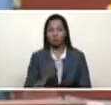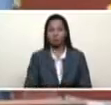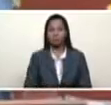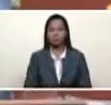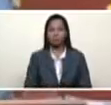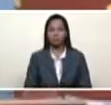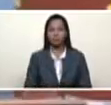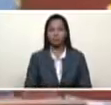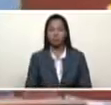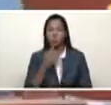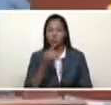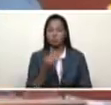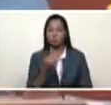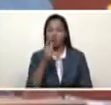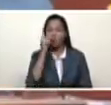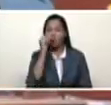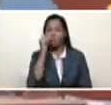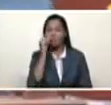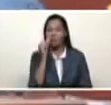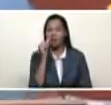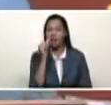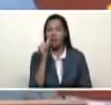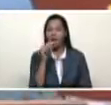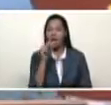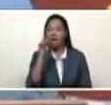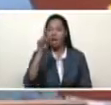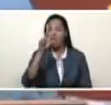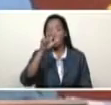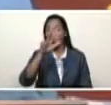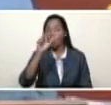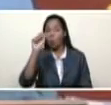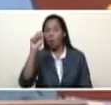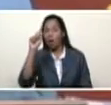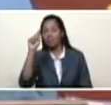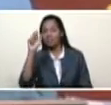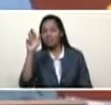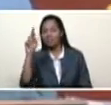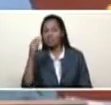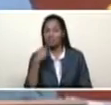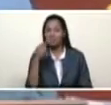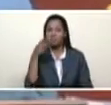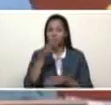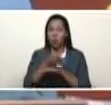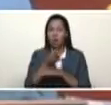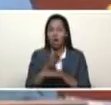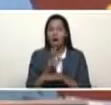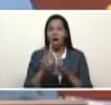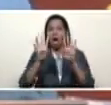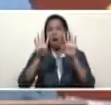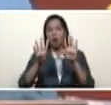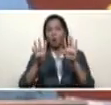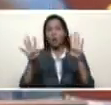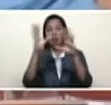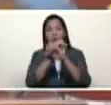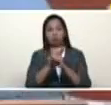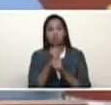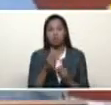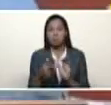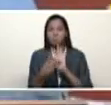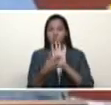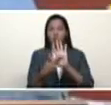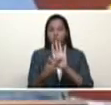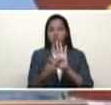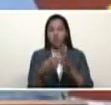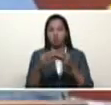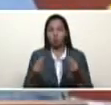Como dice Walter Martínez, con los acontecimientos en pleno desarrollo, salgo a las 9 de la noche a dar la cara con el alto mando político y